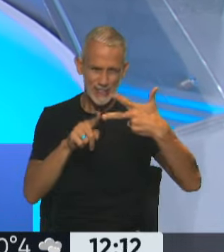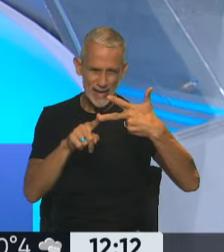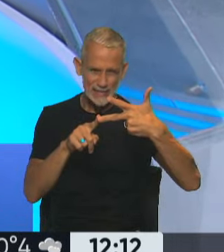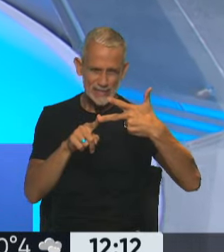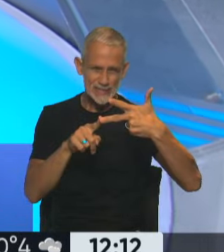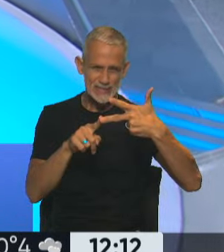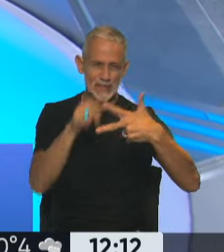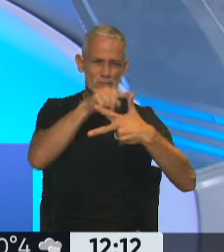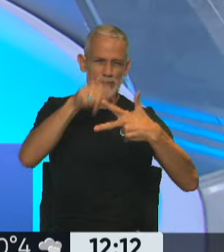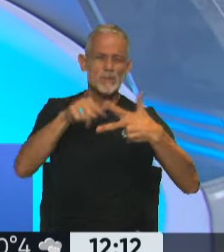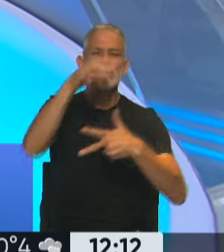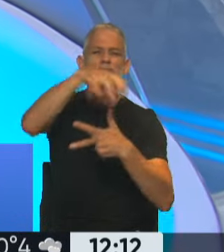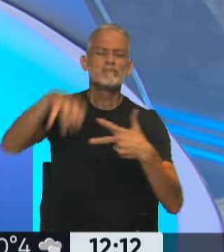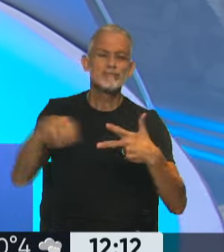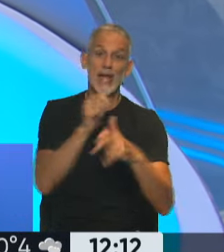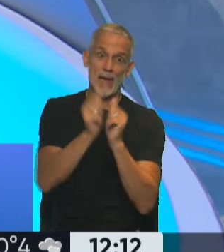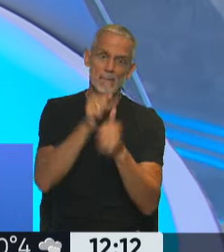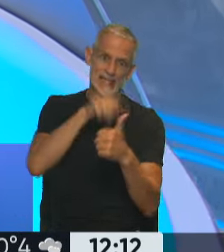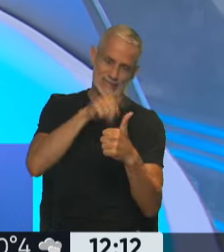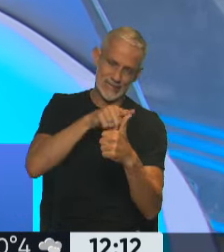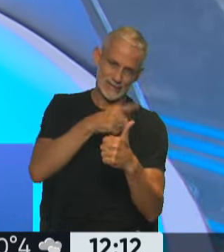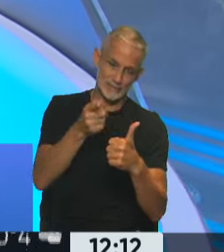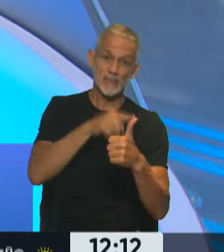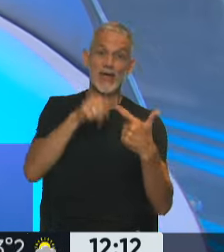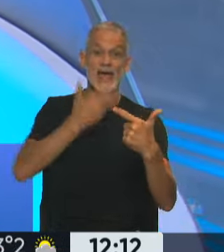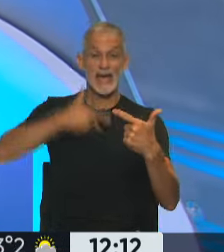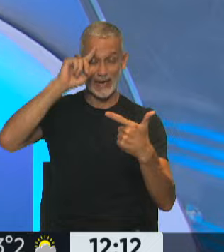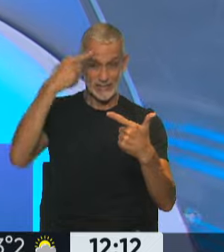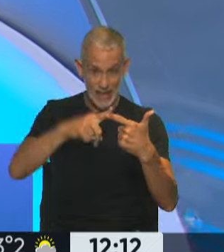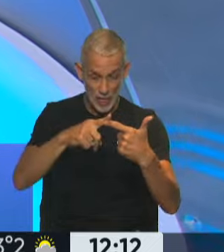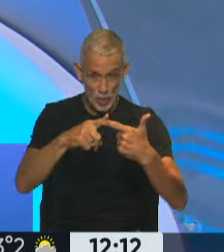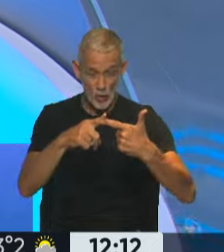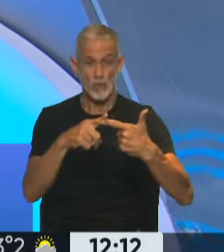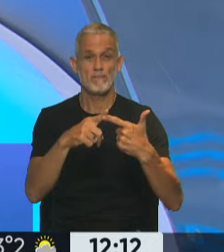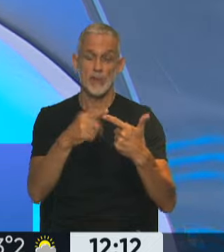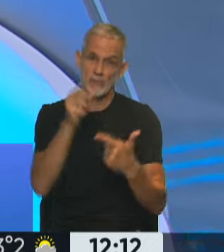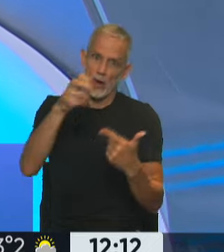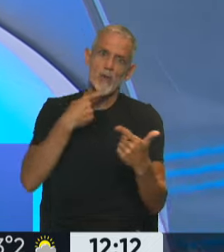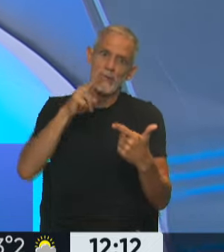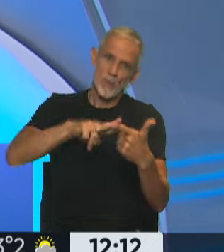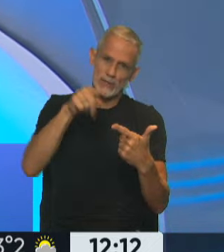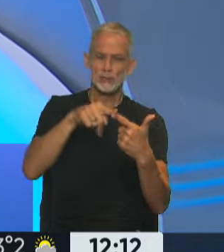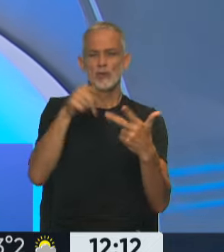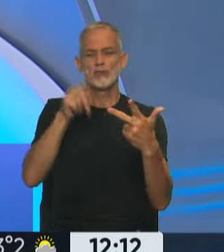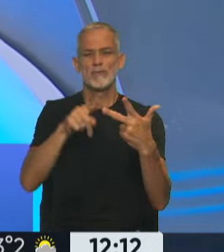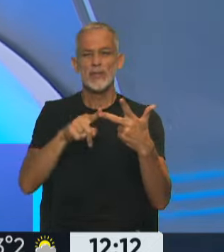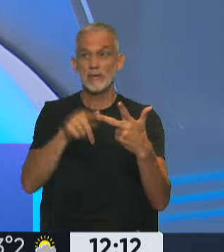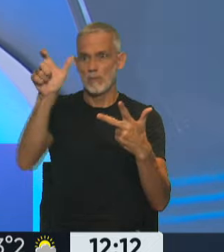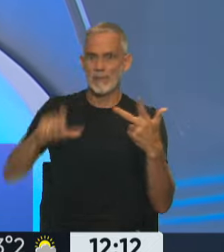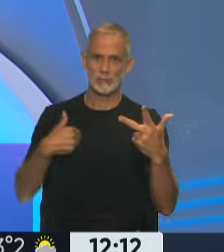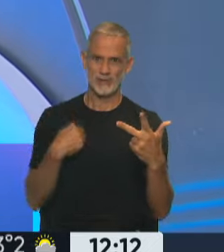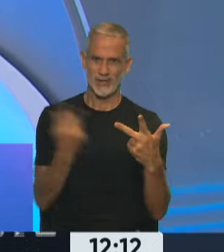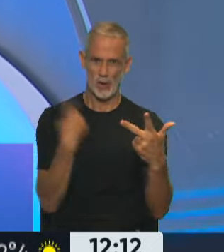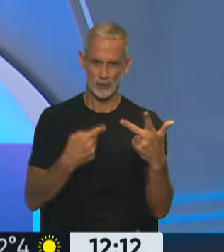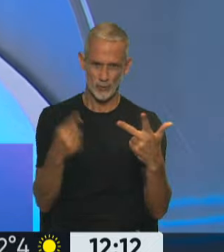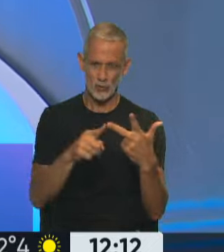actores principales, ¿no? Las empresas, el Estado, que cobra los impuestos, y el usuario, que